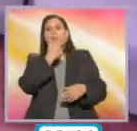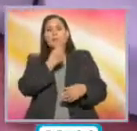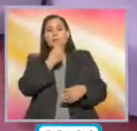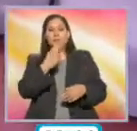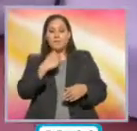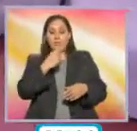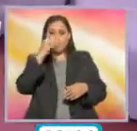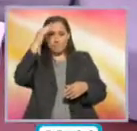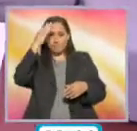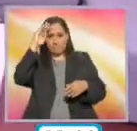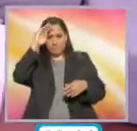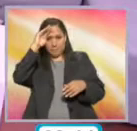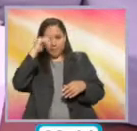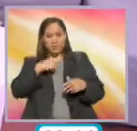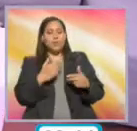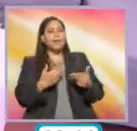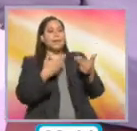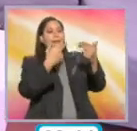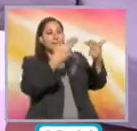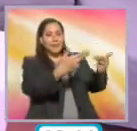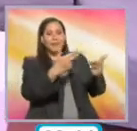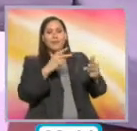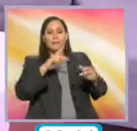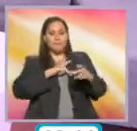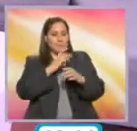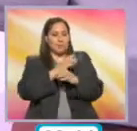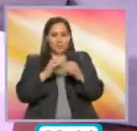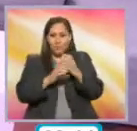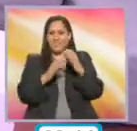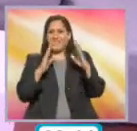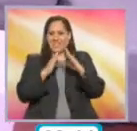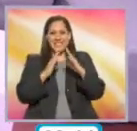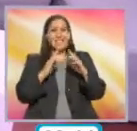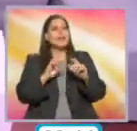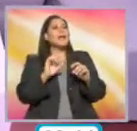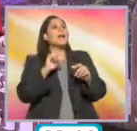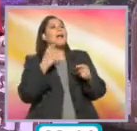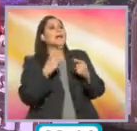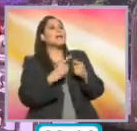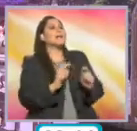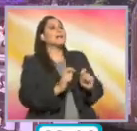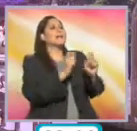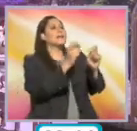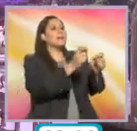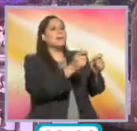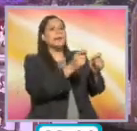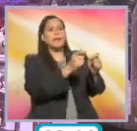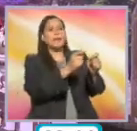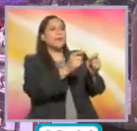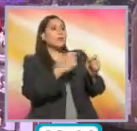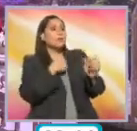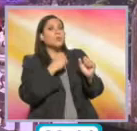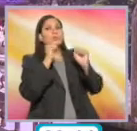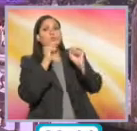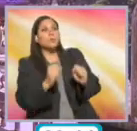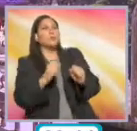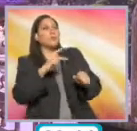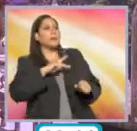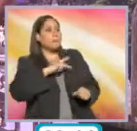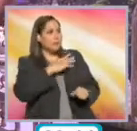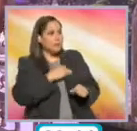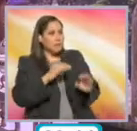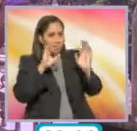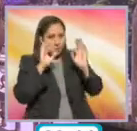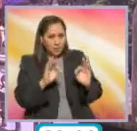heredarle todos mis bienes a alguien, tengo que realmente asegurarme de que sea mi hijo. ¿Y cómo? Bueno, pues